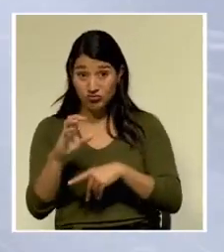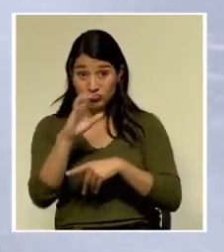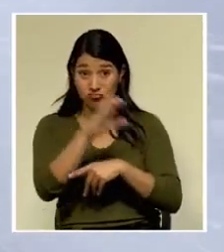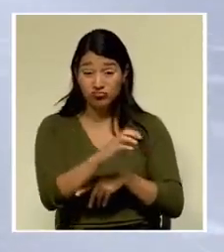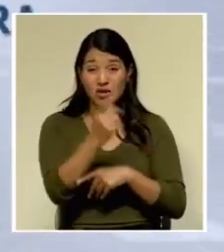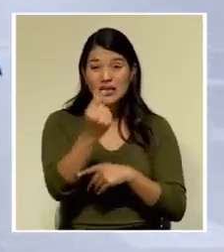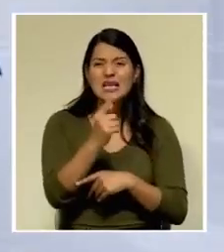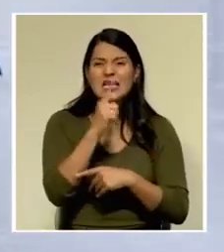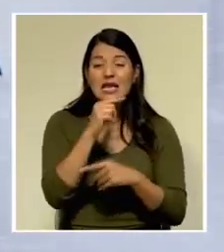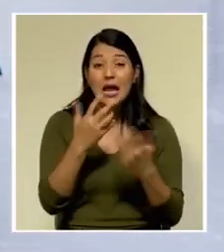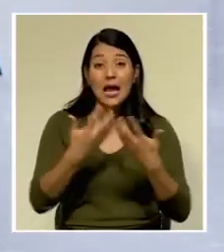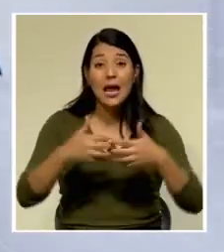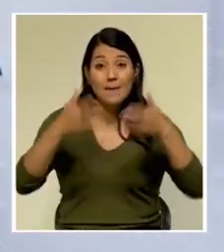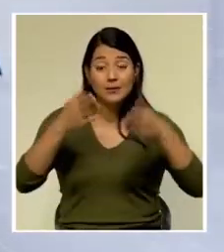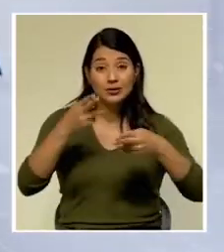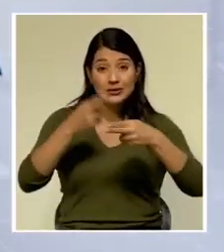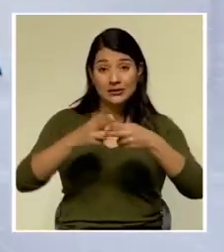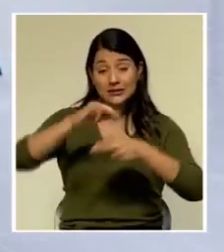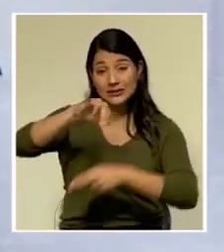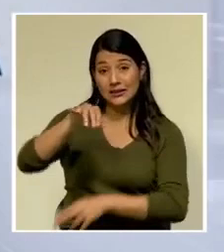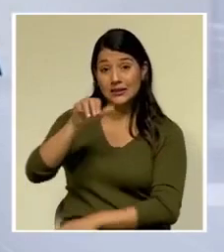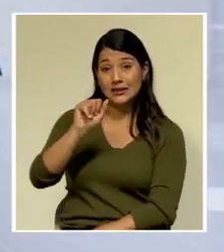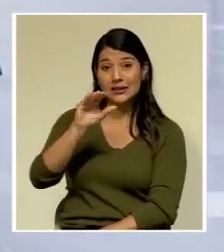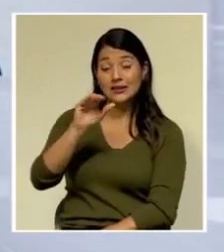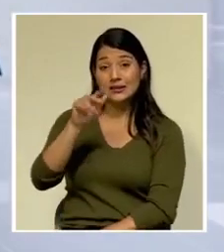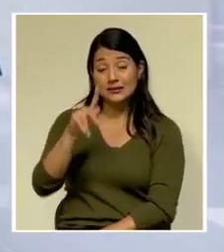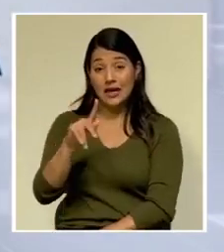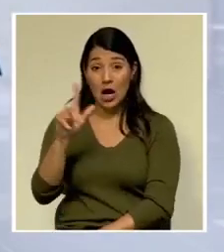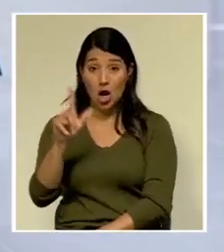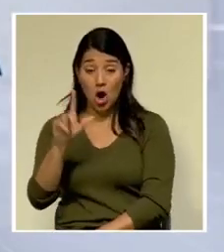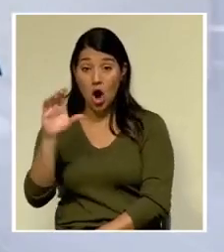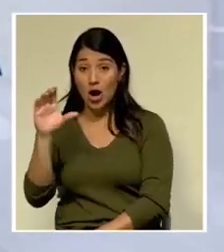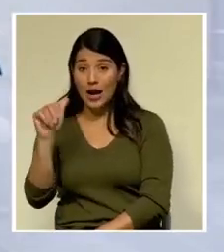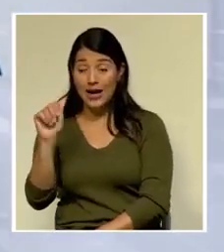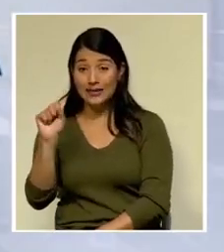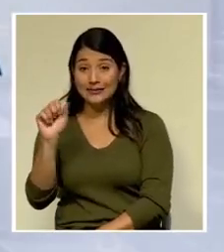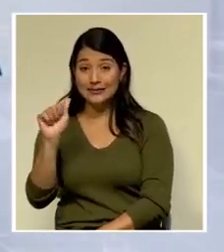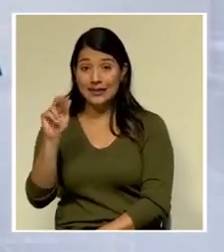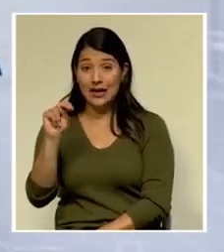fue el empresario Jack Love Casanova, quien giró